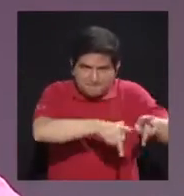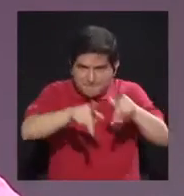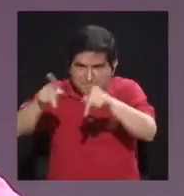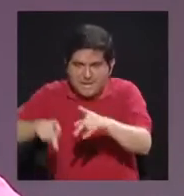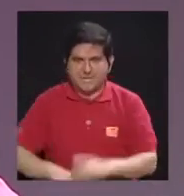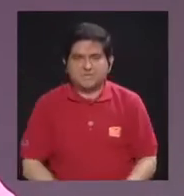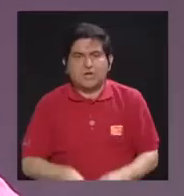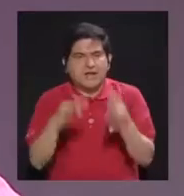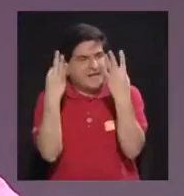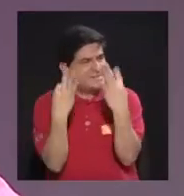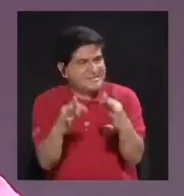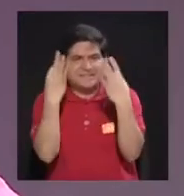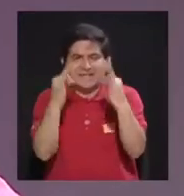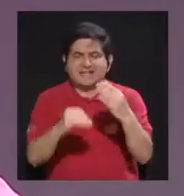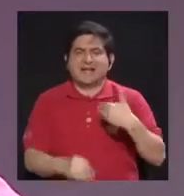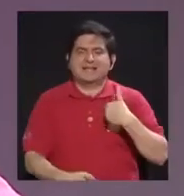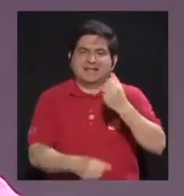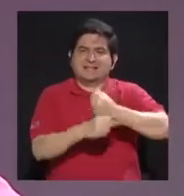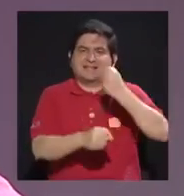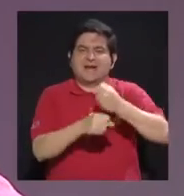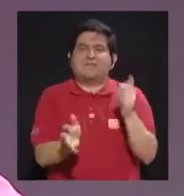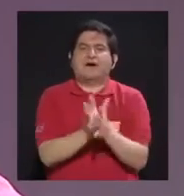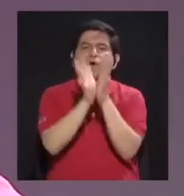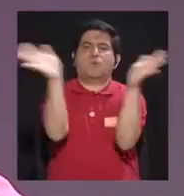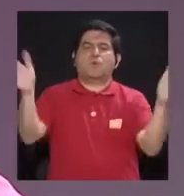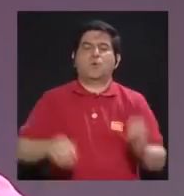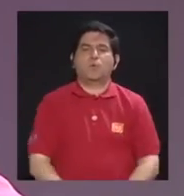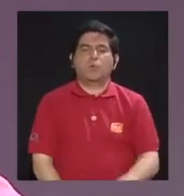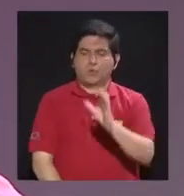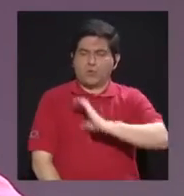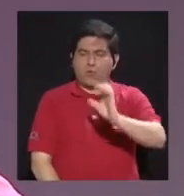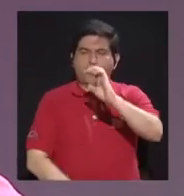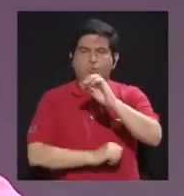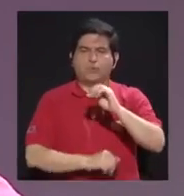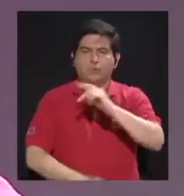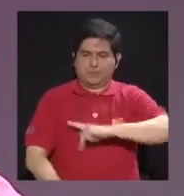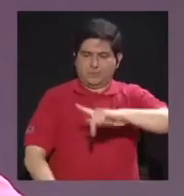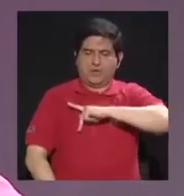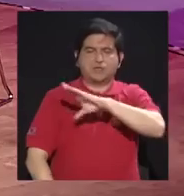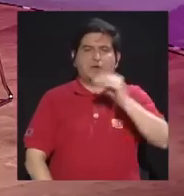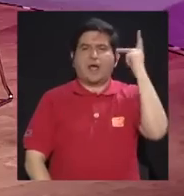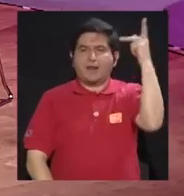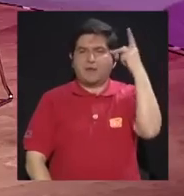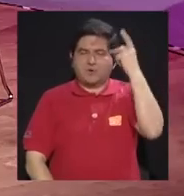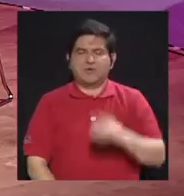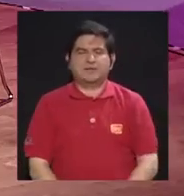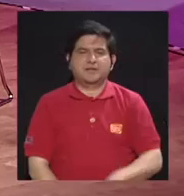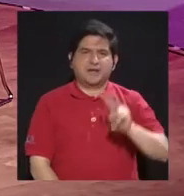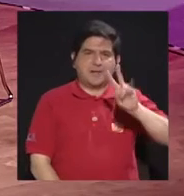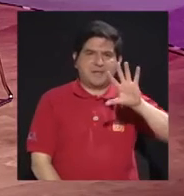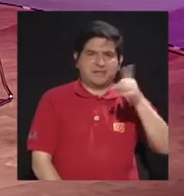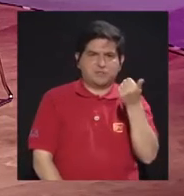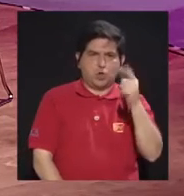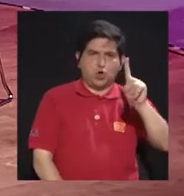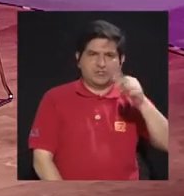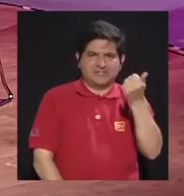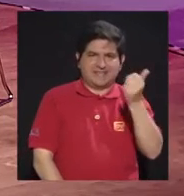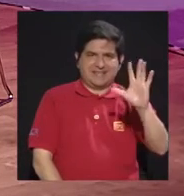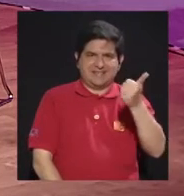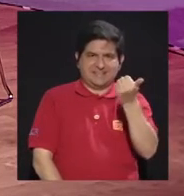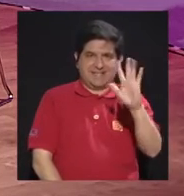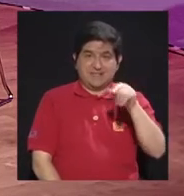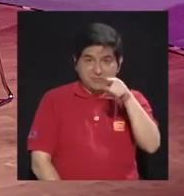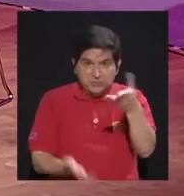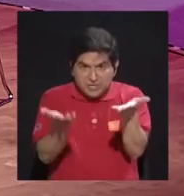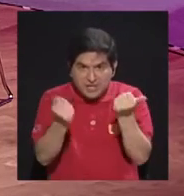aspiran a tener cargos públicos, en su conducta personal y política también. 2511-1515, por si quiere